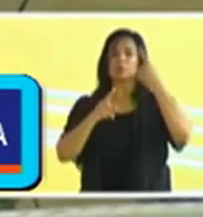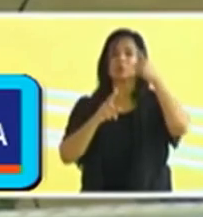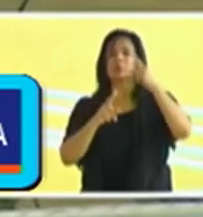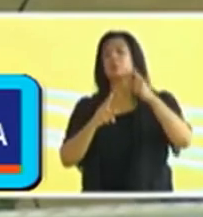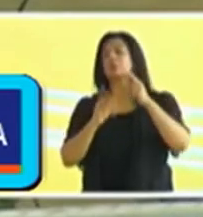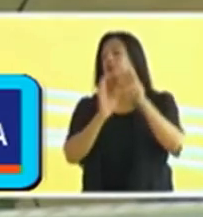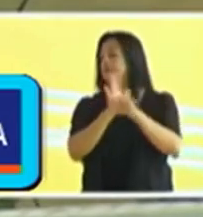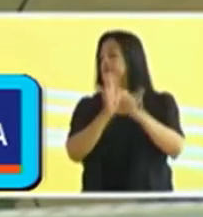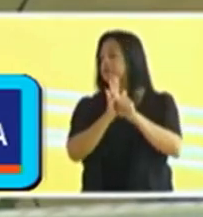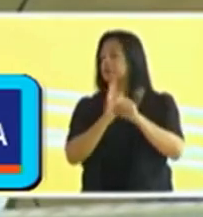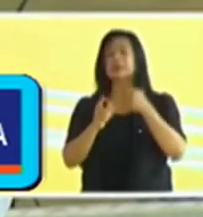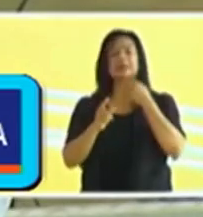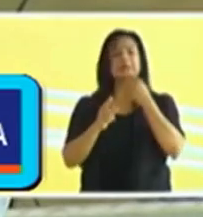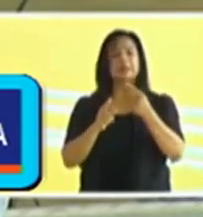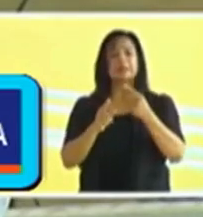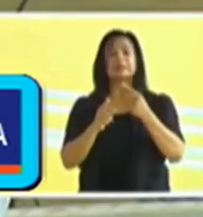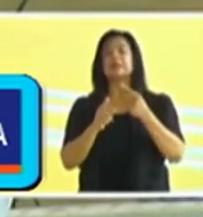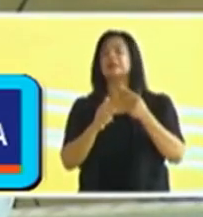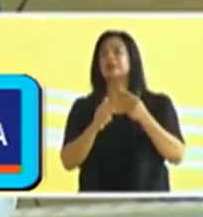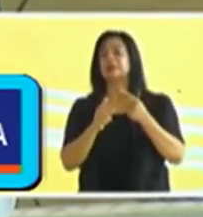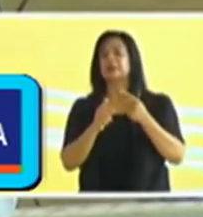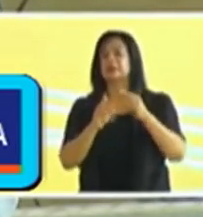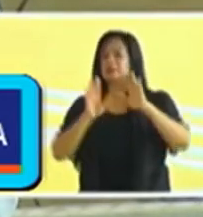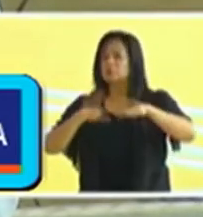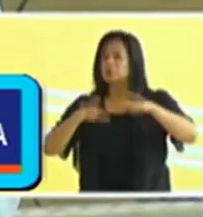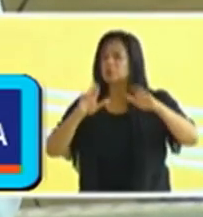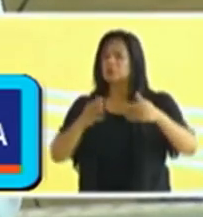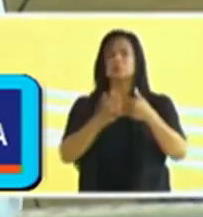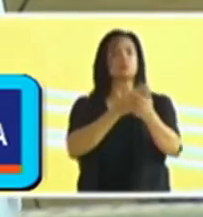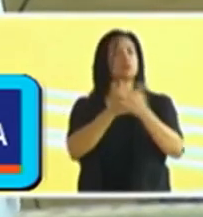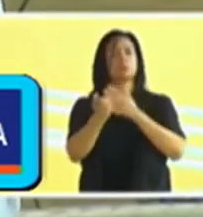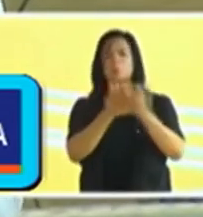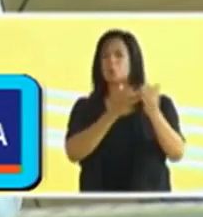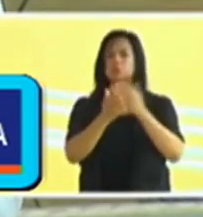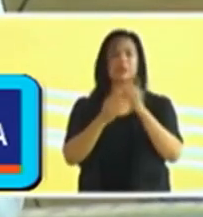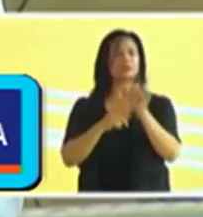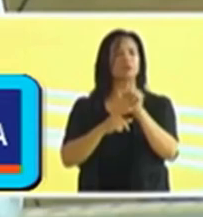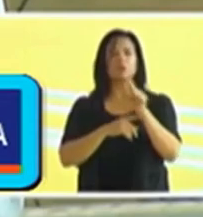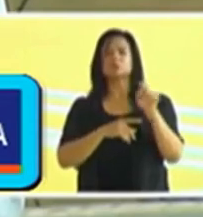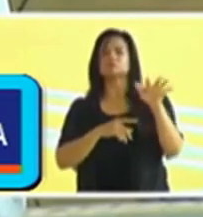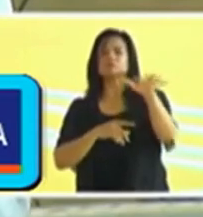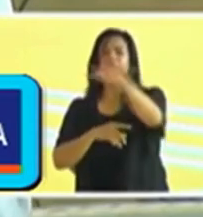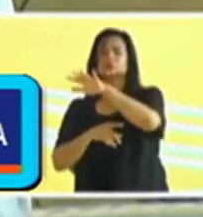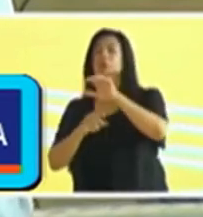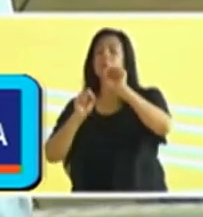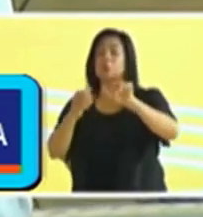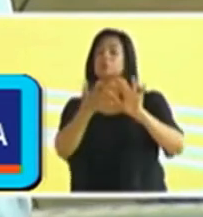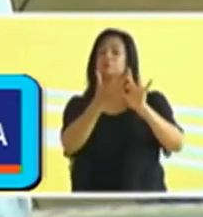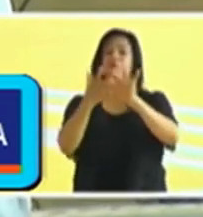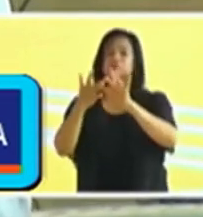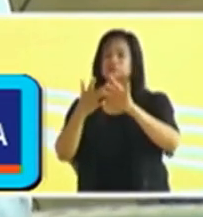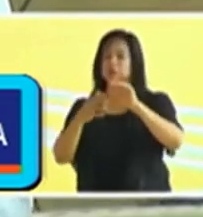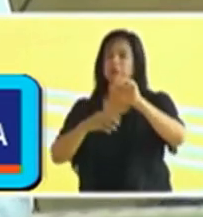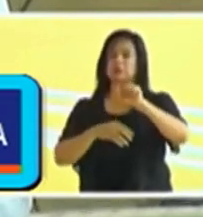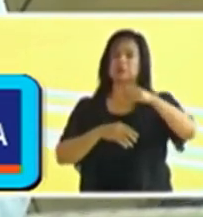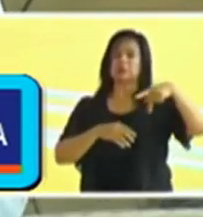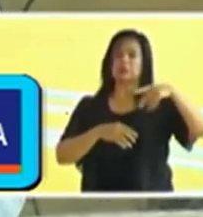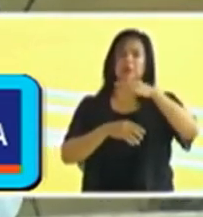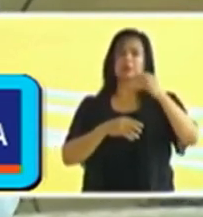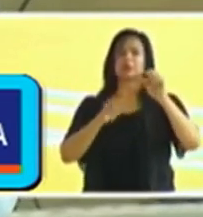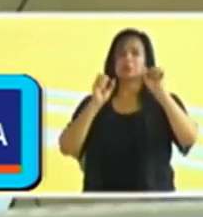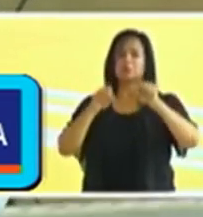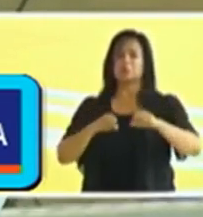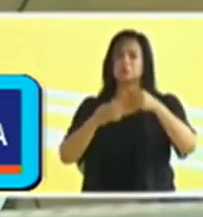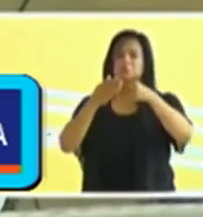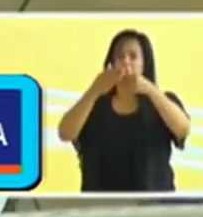video que los que están en el país, no, todos los niños, no importa dónde estén, podrán accesar a esa plataforma y podrán